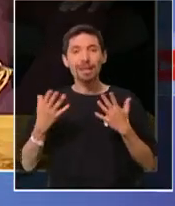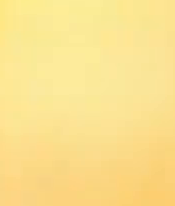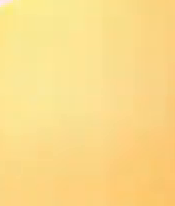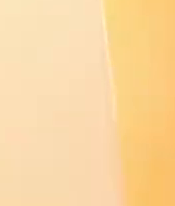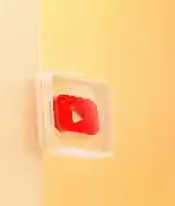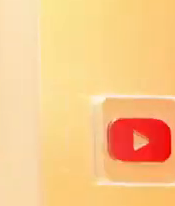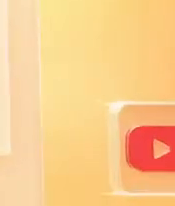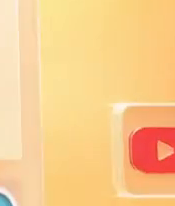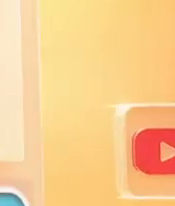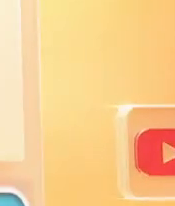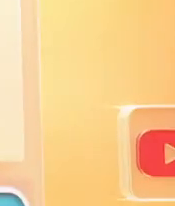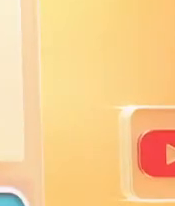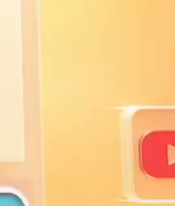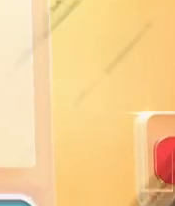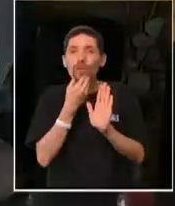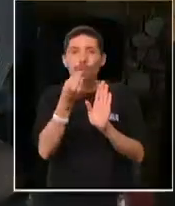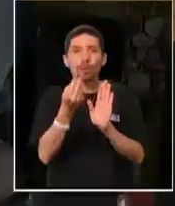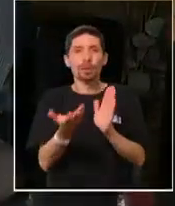precioso.